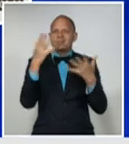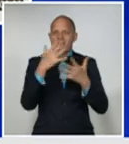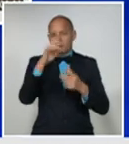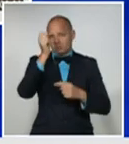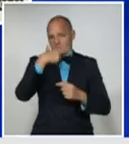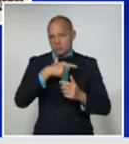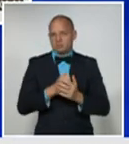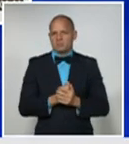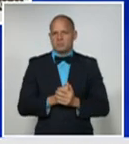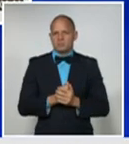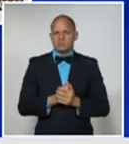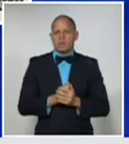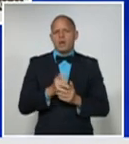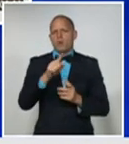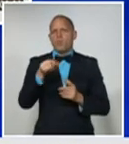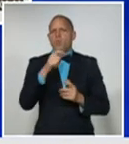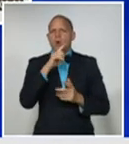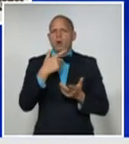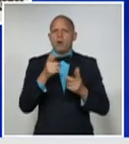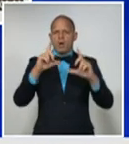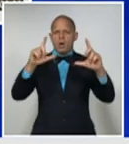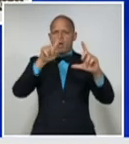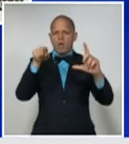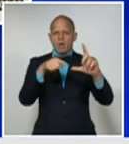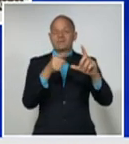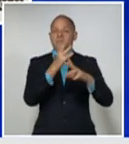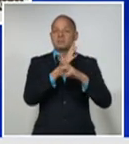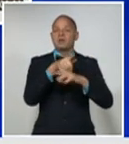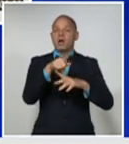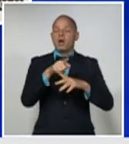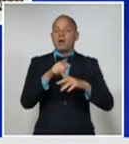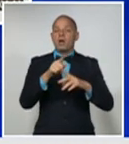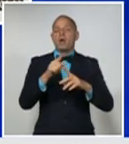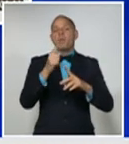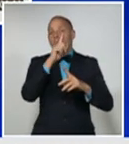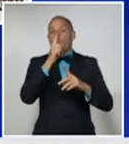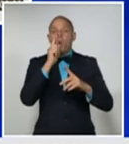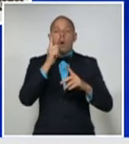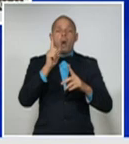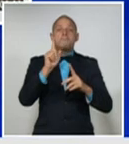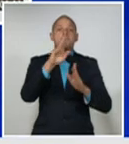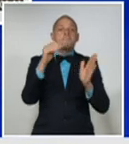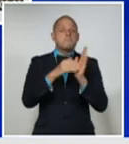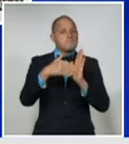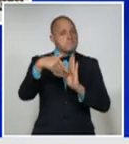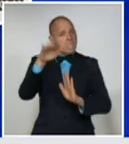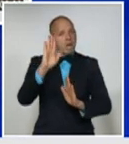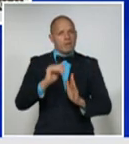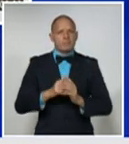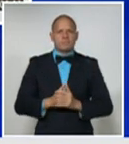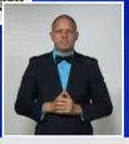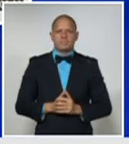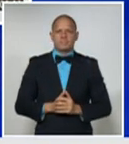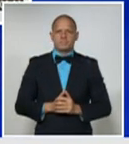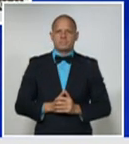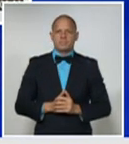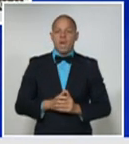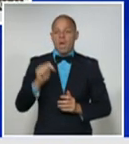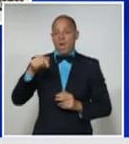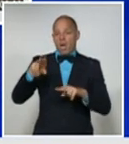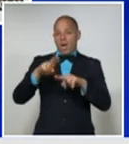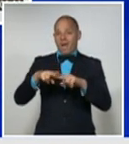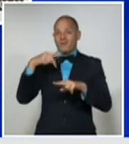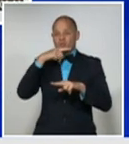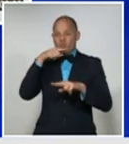caso de Santiago, casi 2.500 y en La Habana casi 9.000 muestras. Pero reitero, de todos